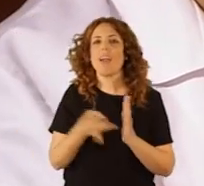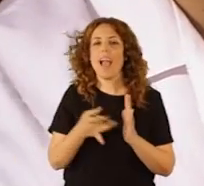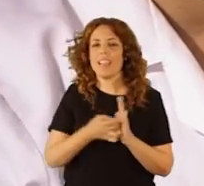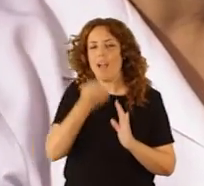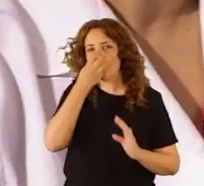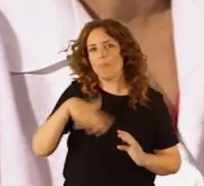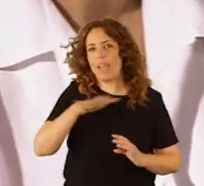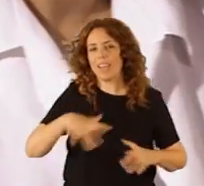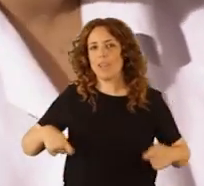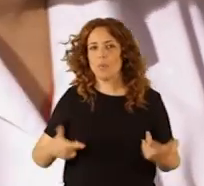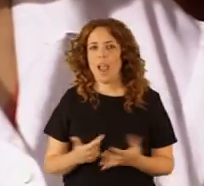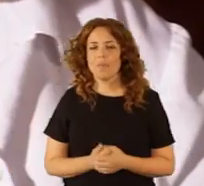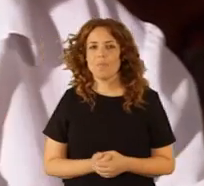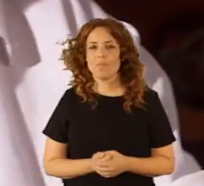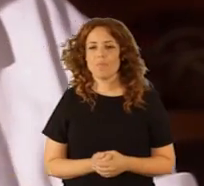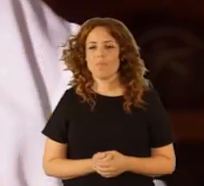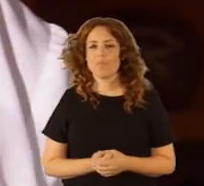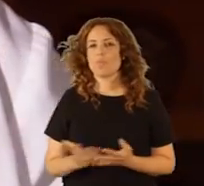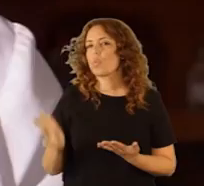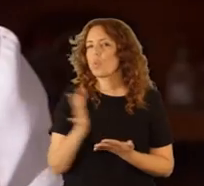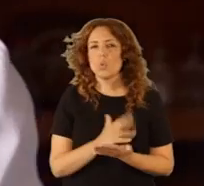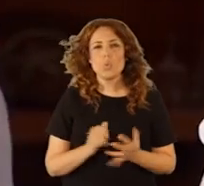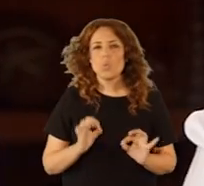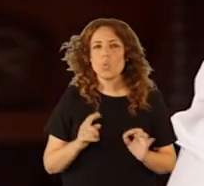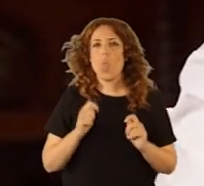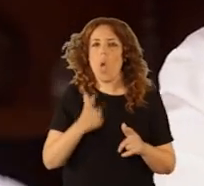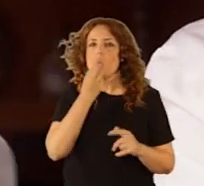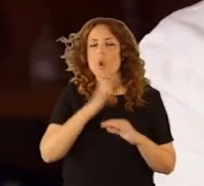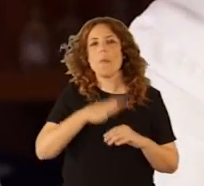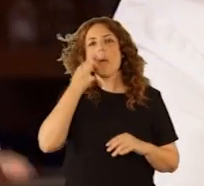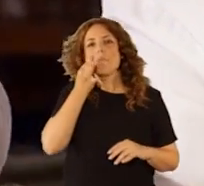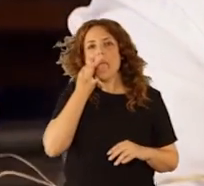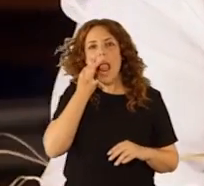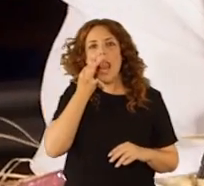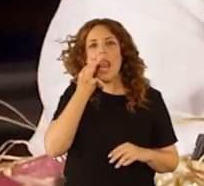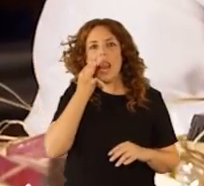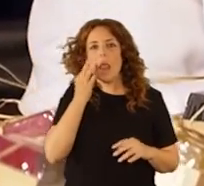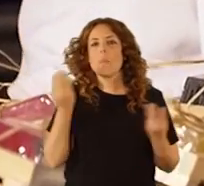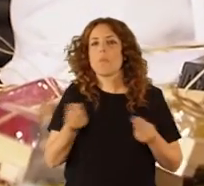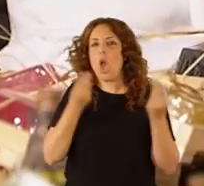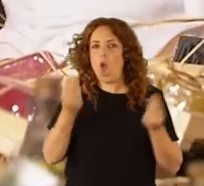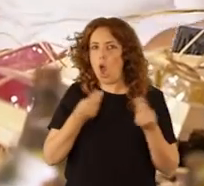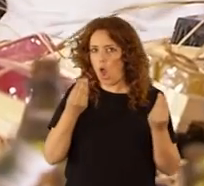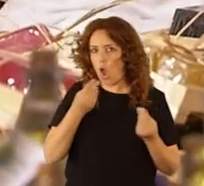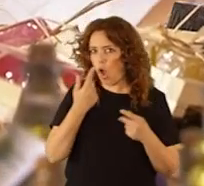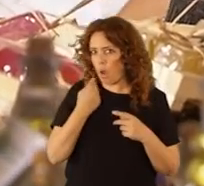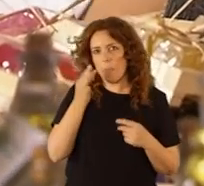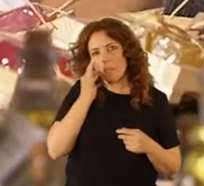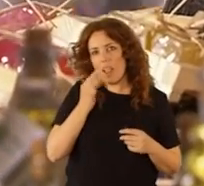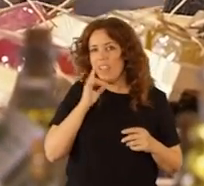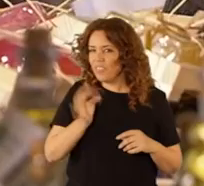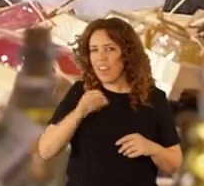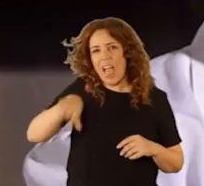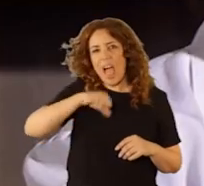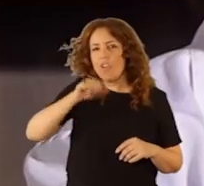de calidad del parque natural Todo lo que tiene proporciona algo a la piel o da algo a la piel o te mejora algo que tú tengas la piel y